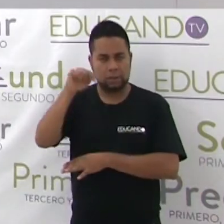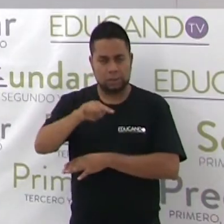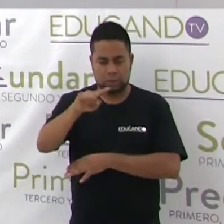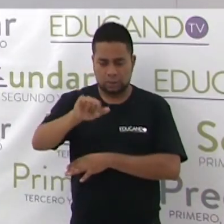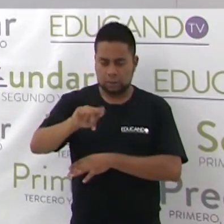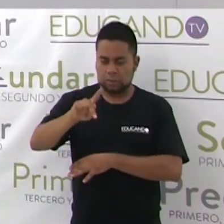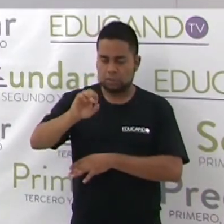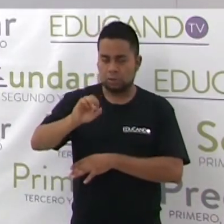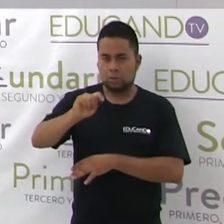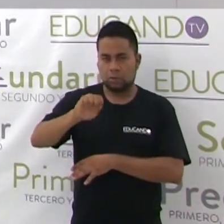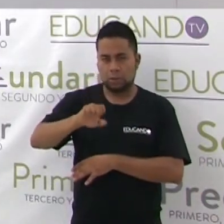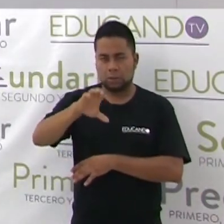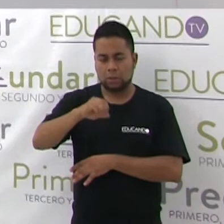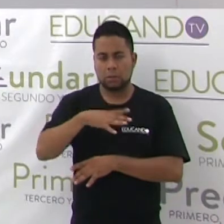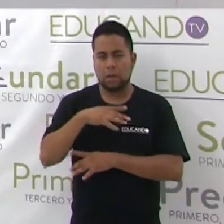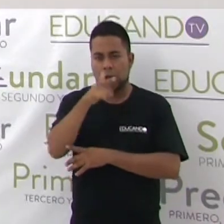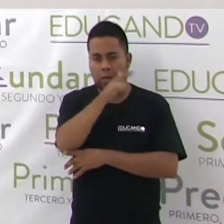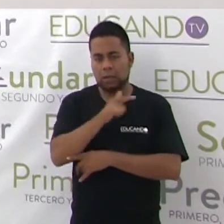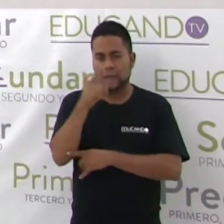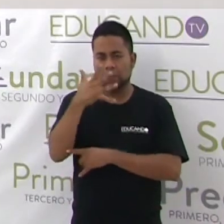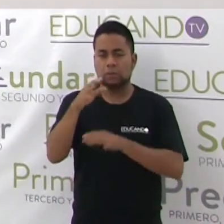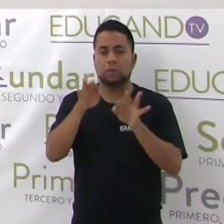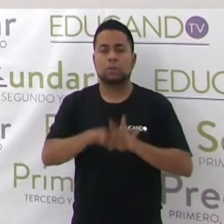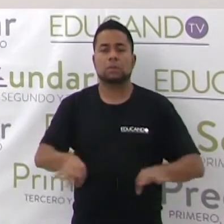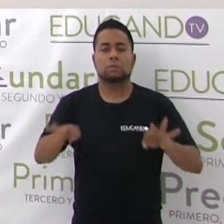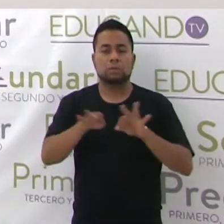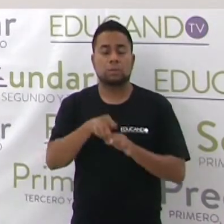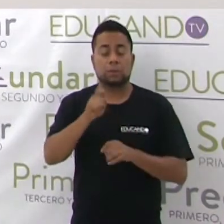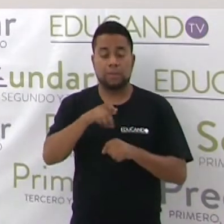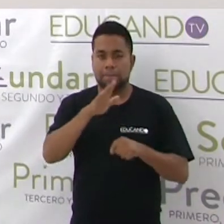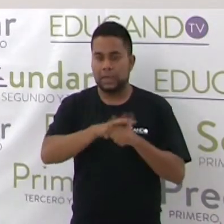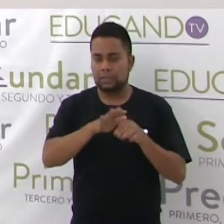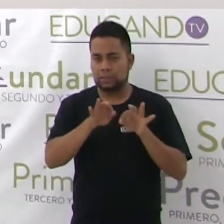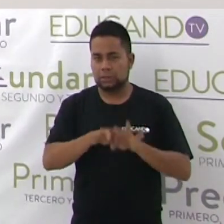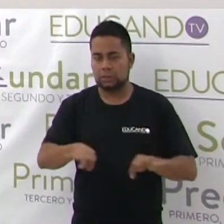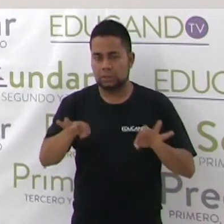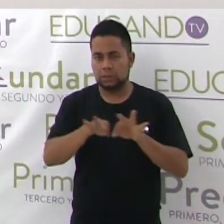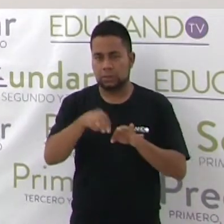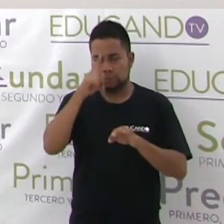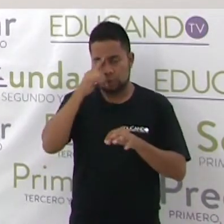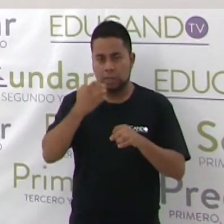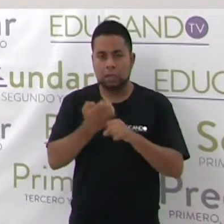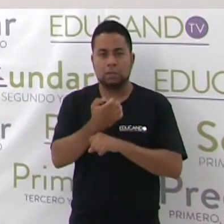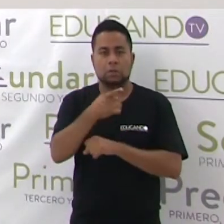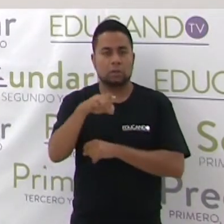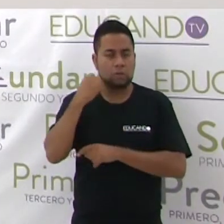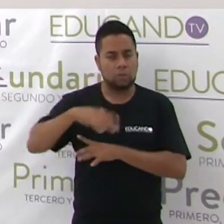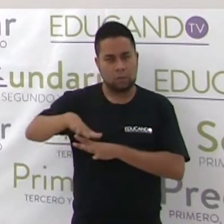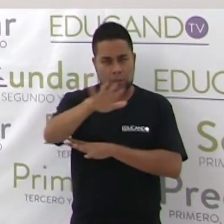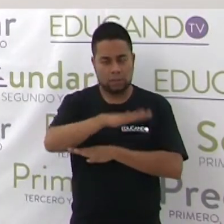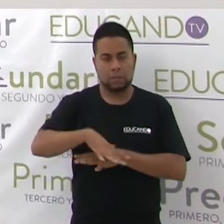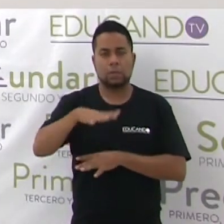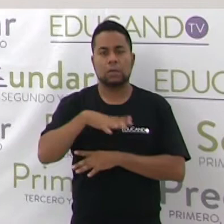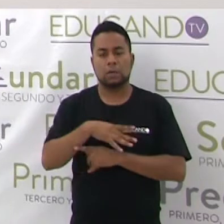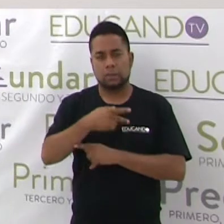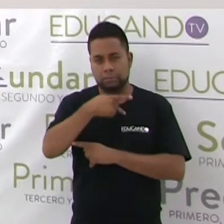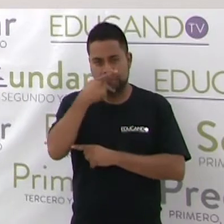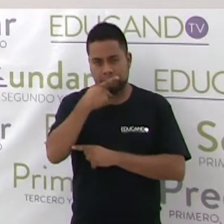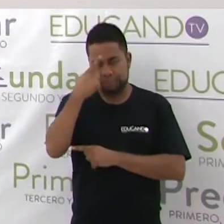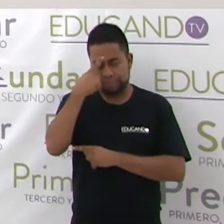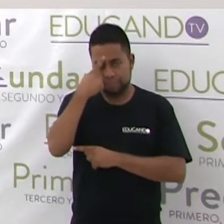Tenemos 5 lenguas muy importantes que son las más relevantes en nuestro estado y que se manejan en